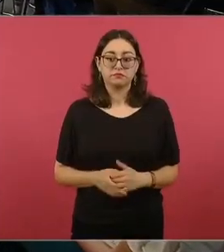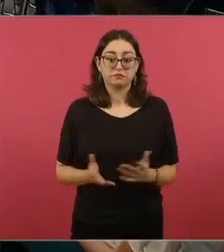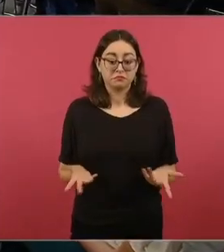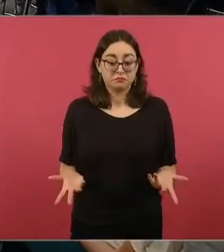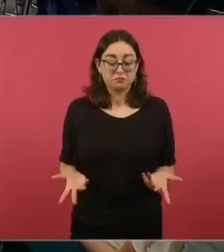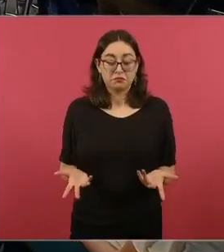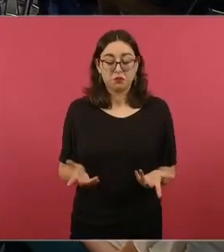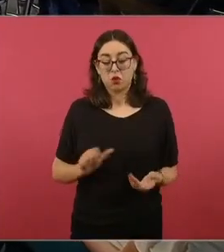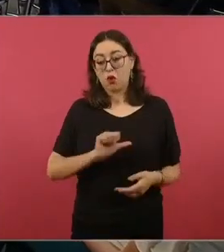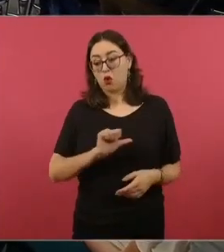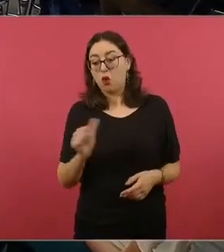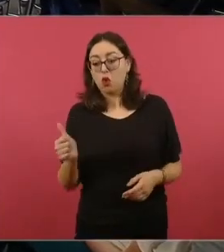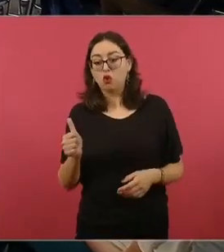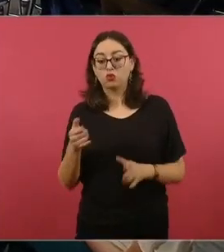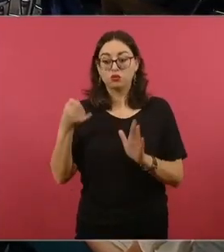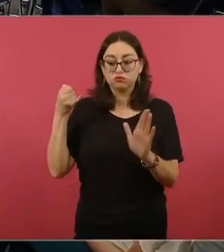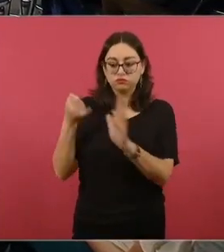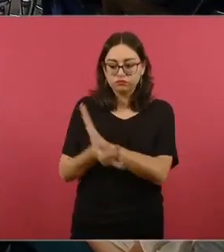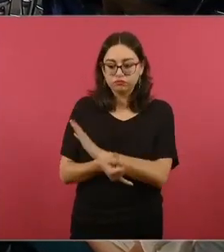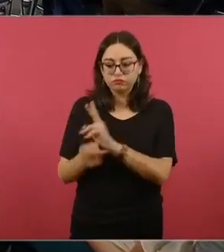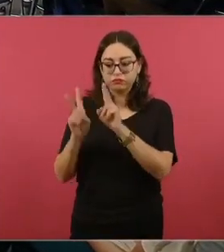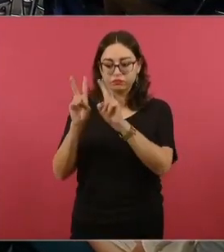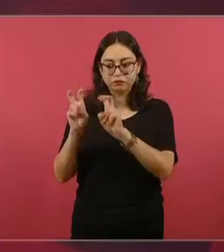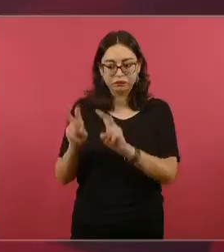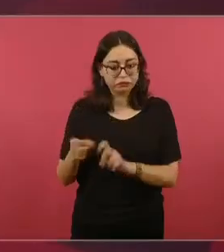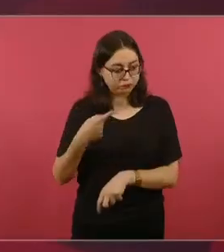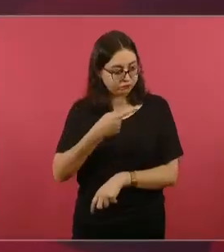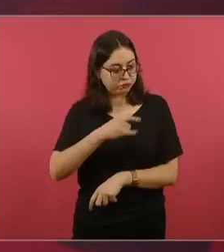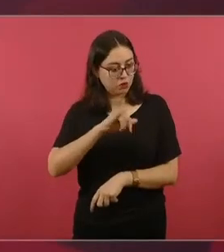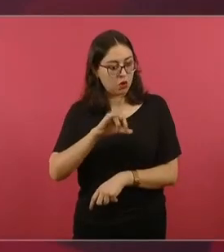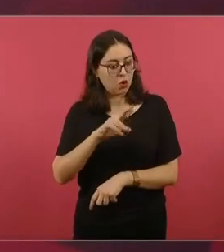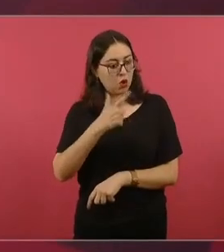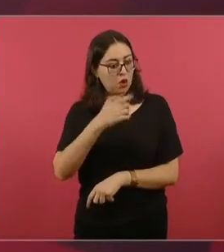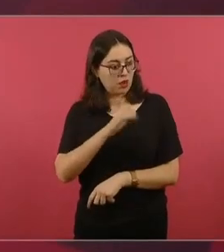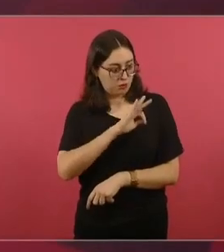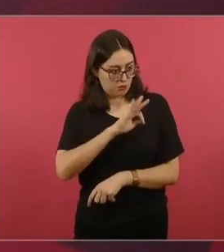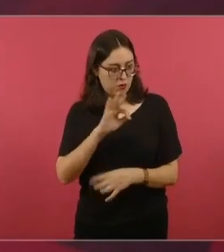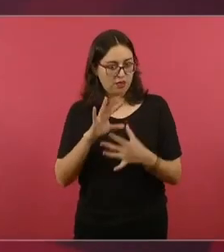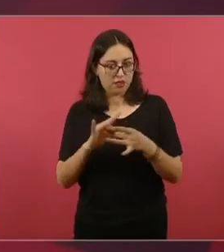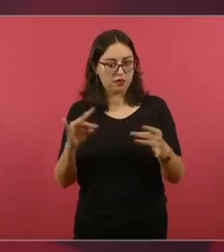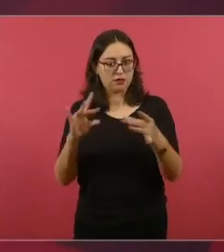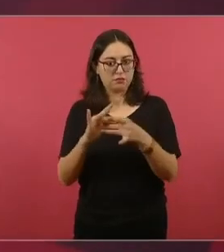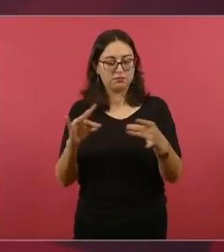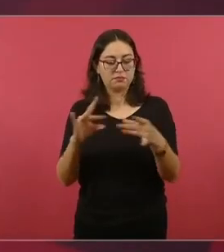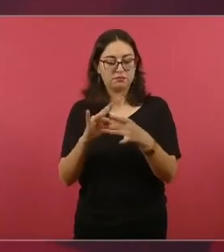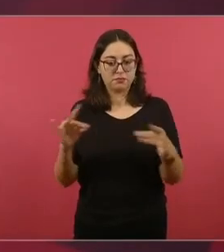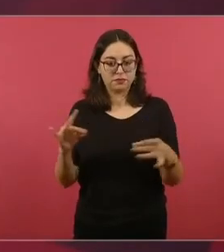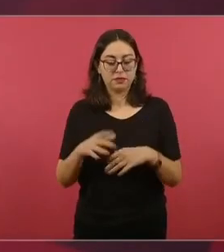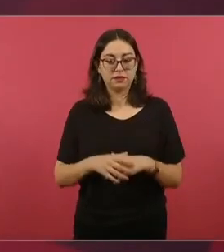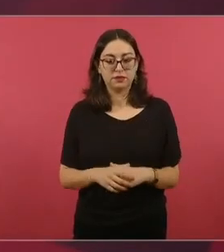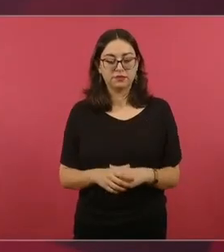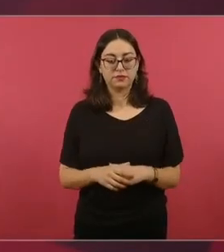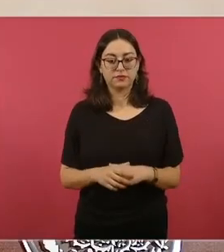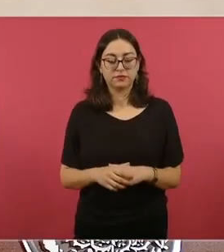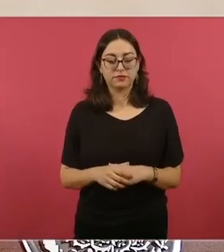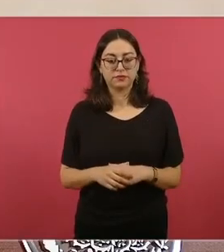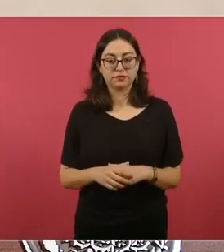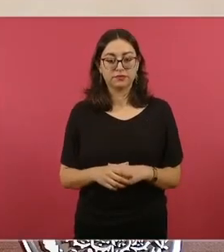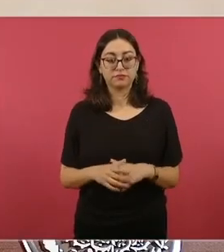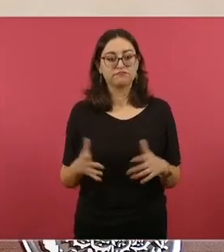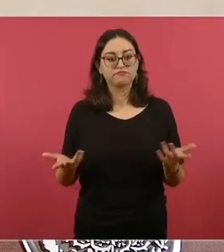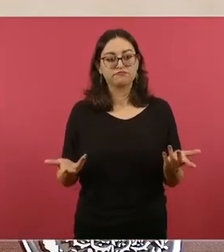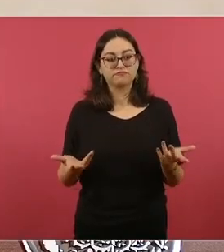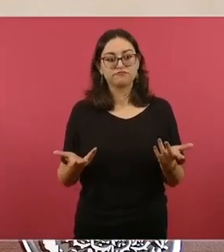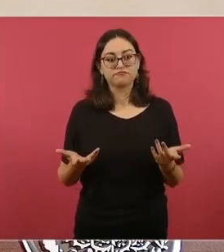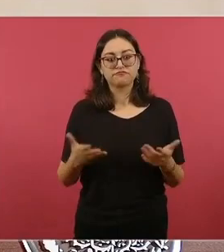a detalle, Jorge puede explicarles y también por qué se va a manejar